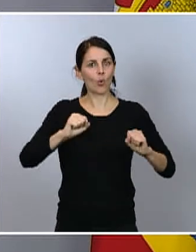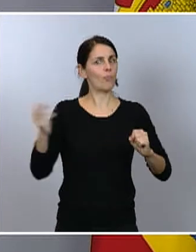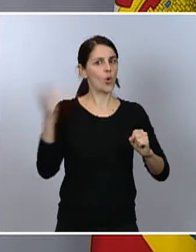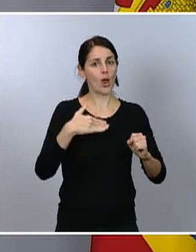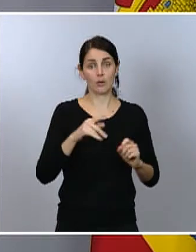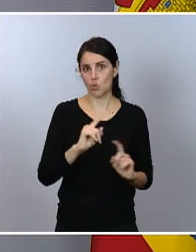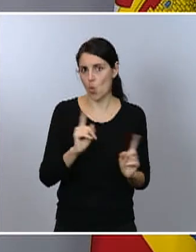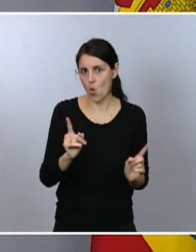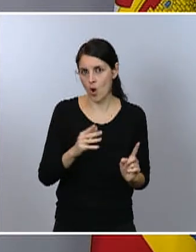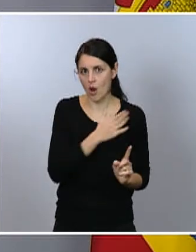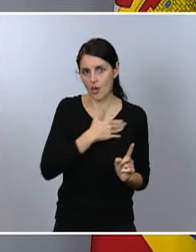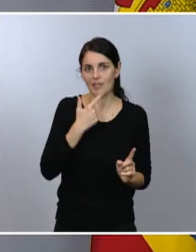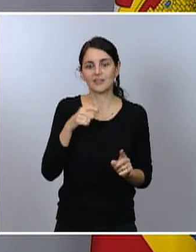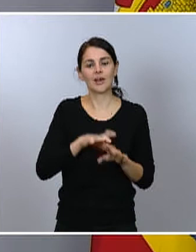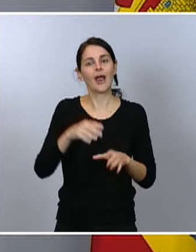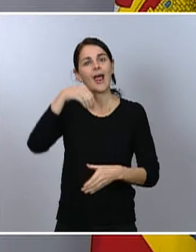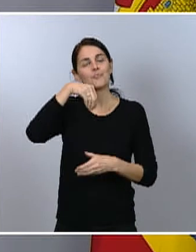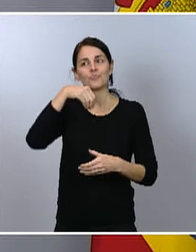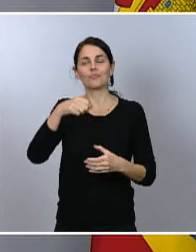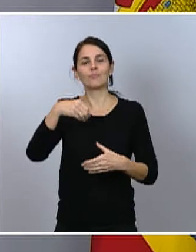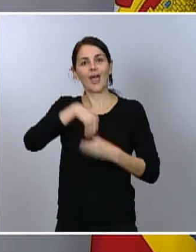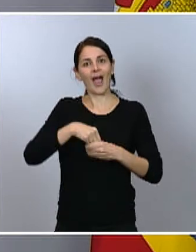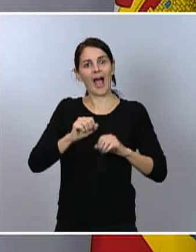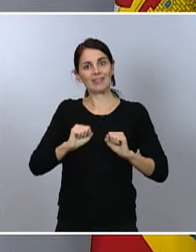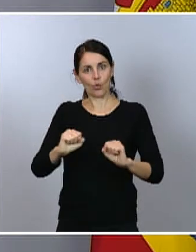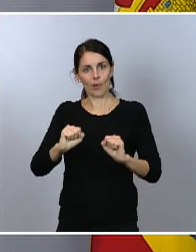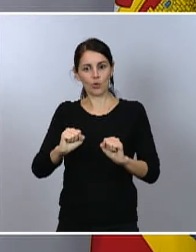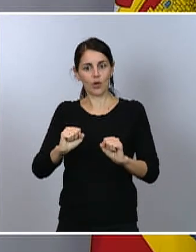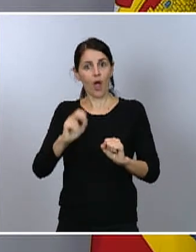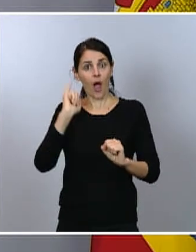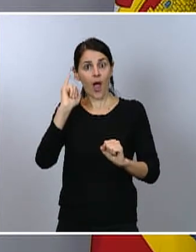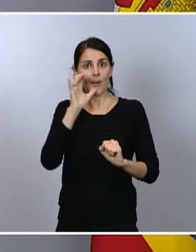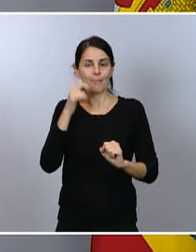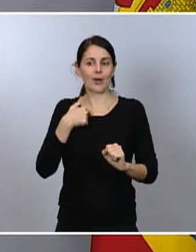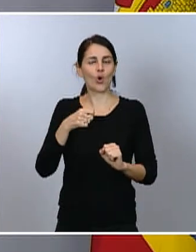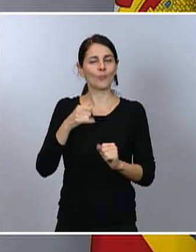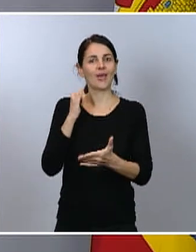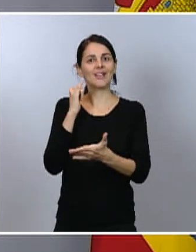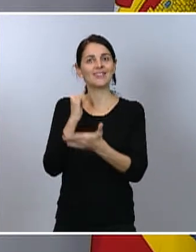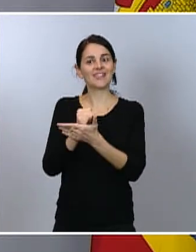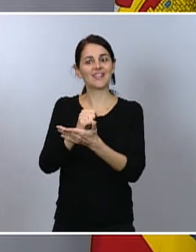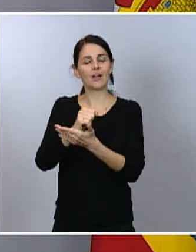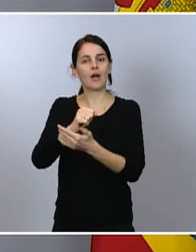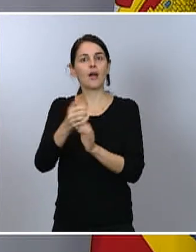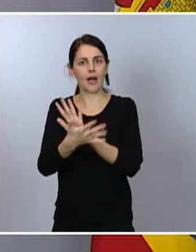como para que el test rápido dé positivo. Por eso, y porque uno de los